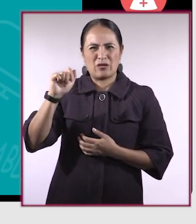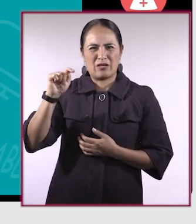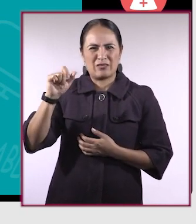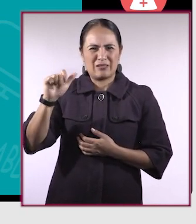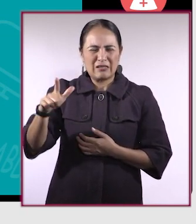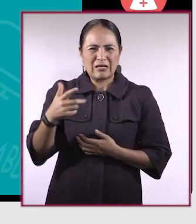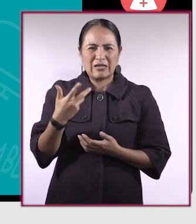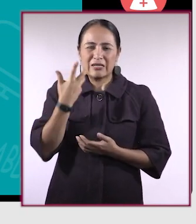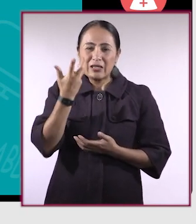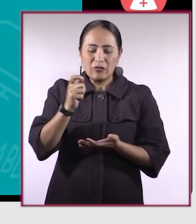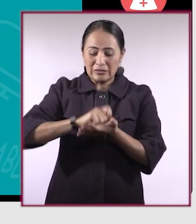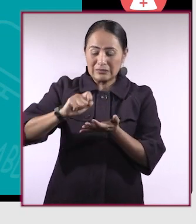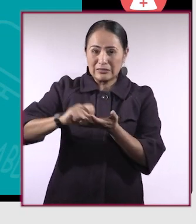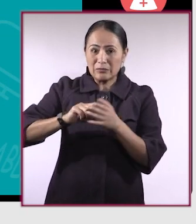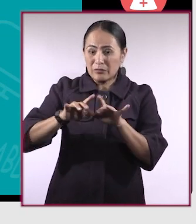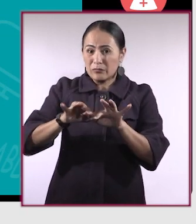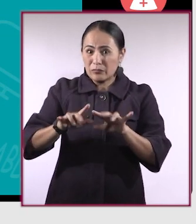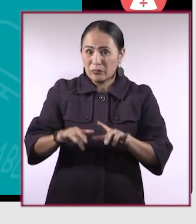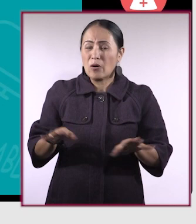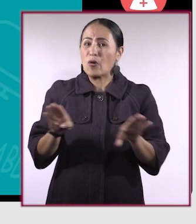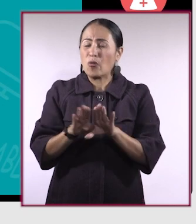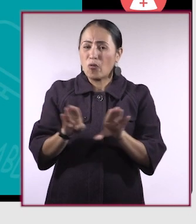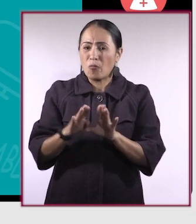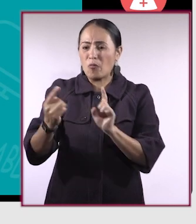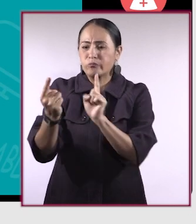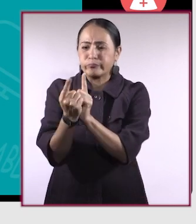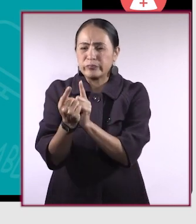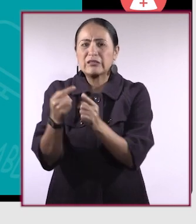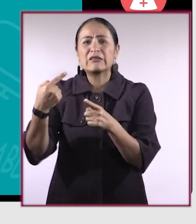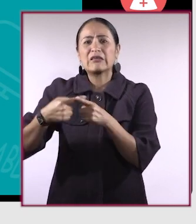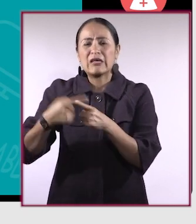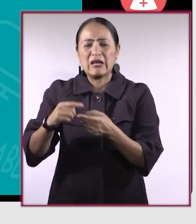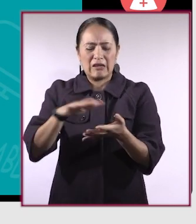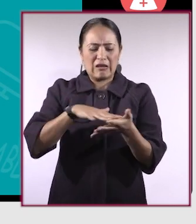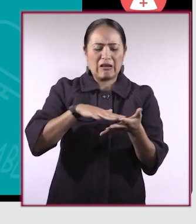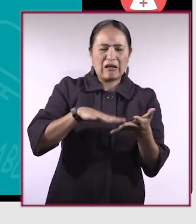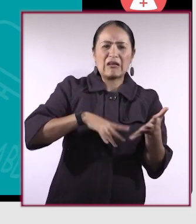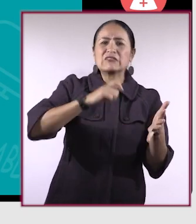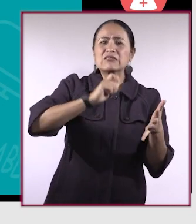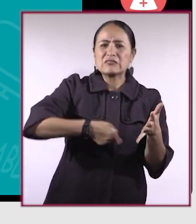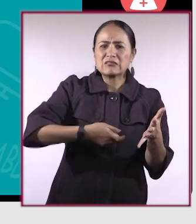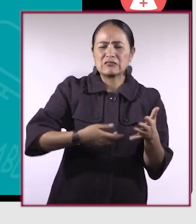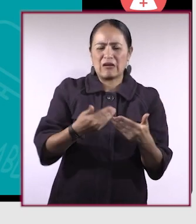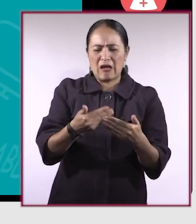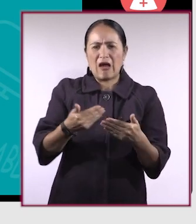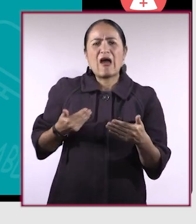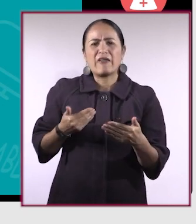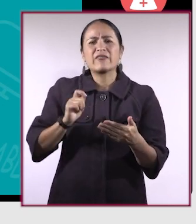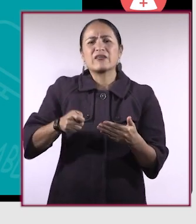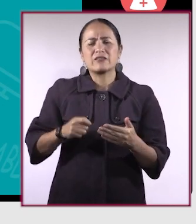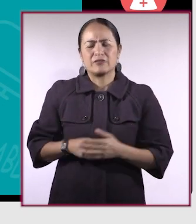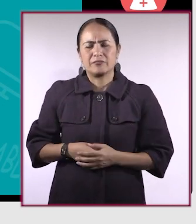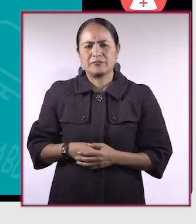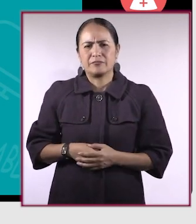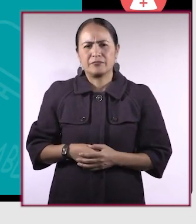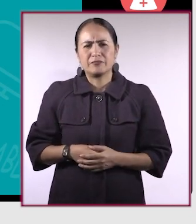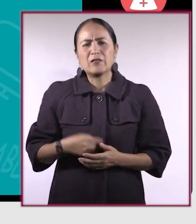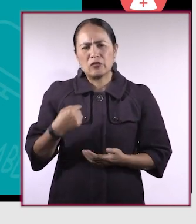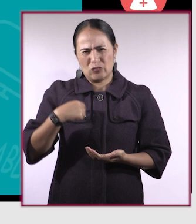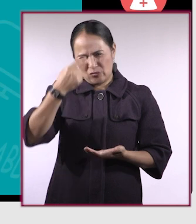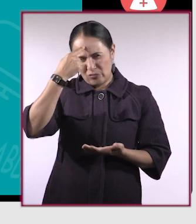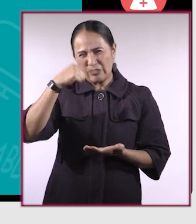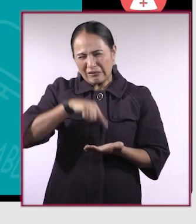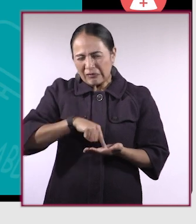me recomienda? ¿Qué es lo primero que tengo que hacer? ¿Con quién acercarme? ¿Qué leer? Creo que